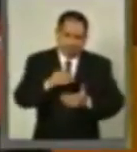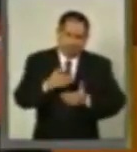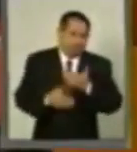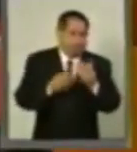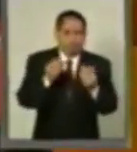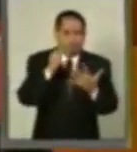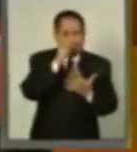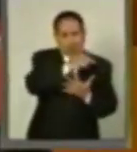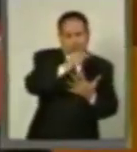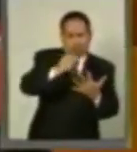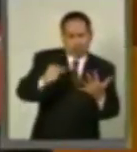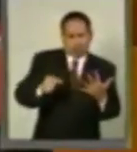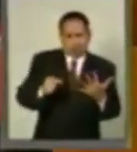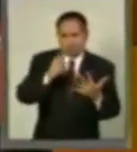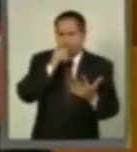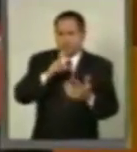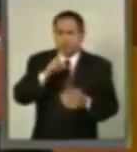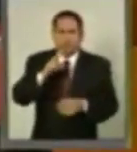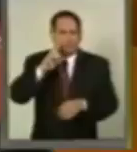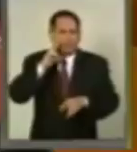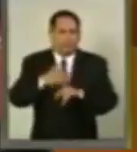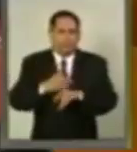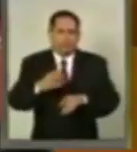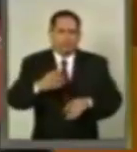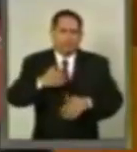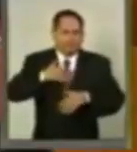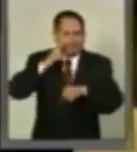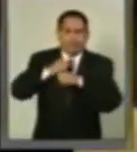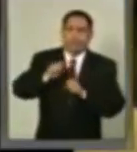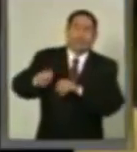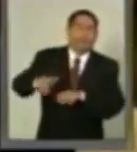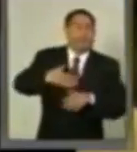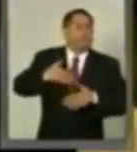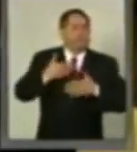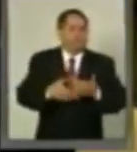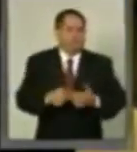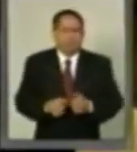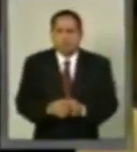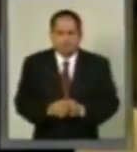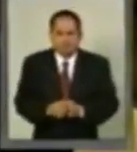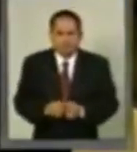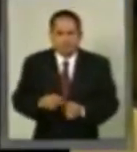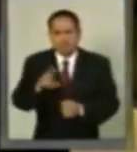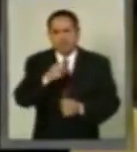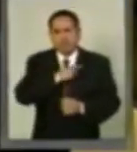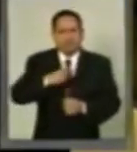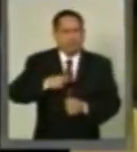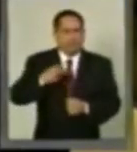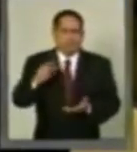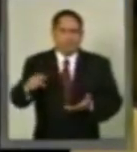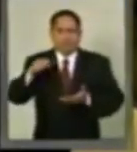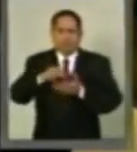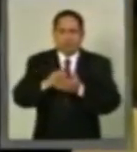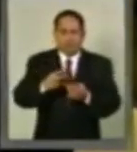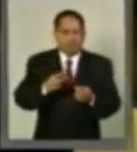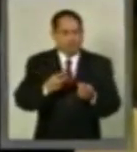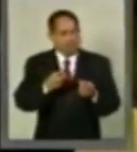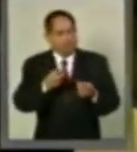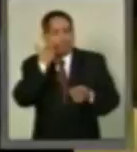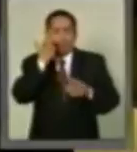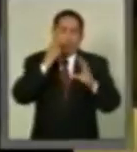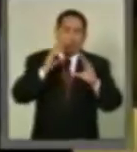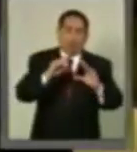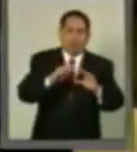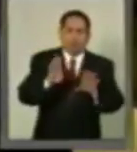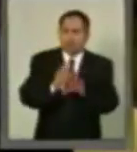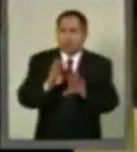muchos, pero tampoco podemos eludir a nuestra responsabilidad. Pero también que no vengan a tratar de dar clases como